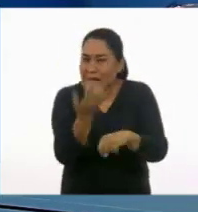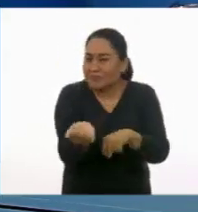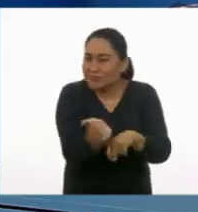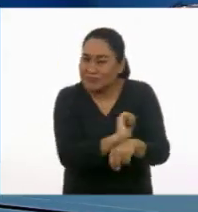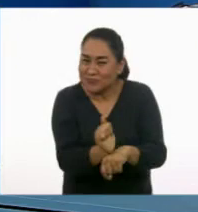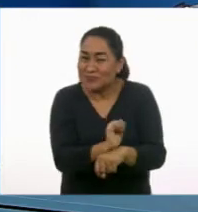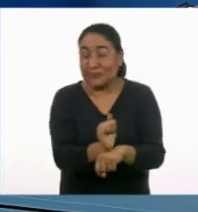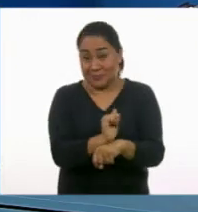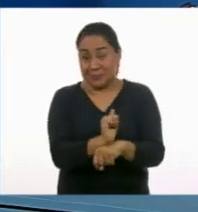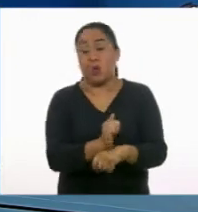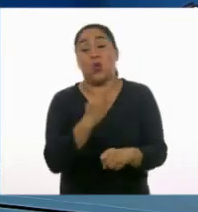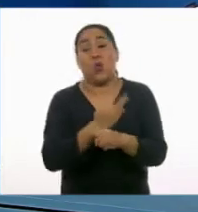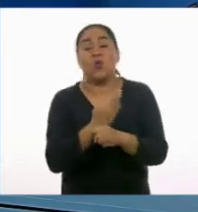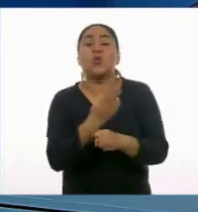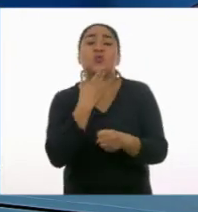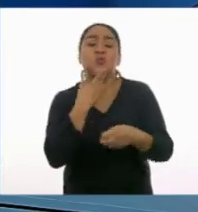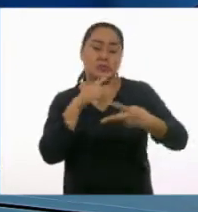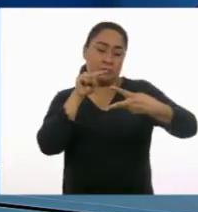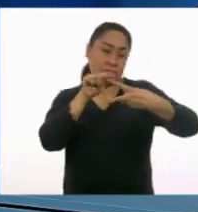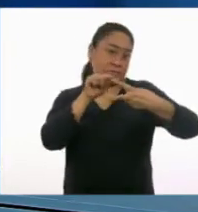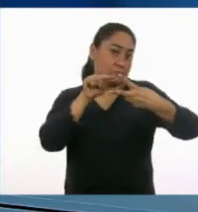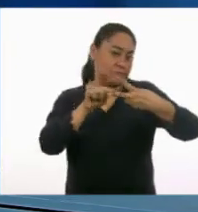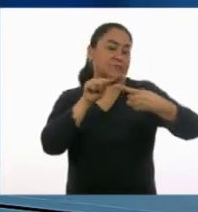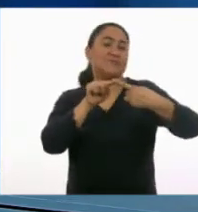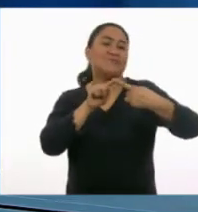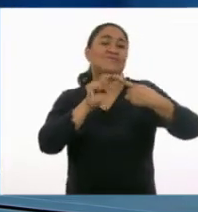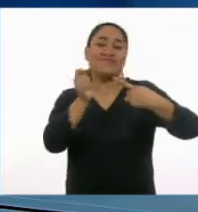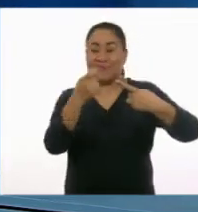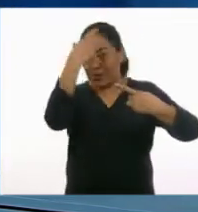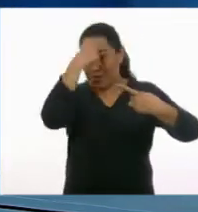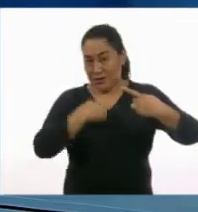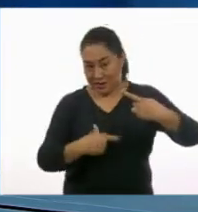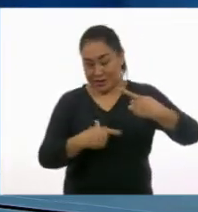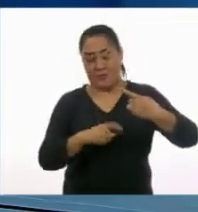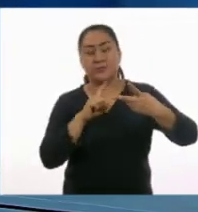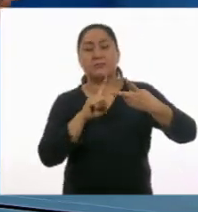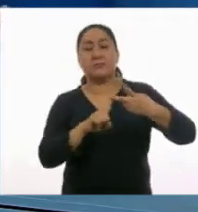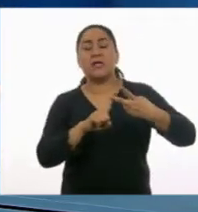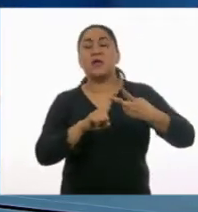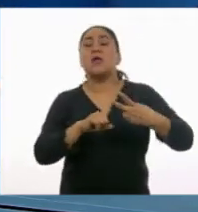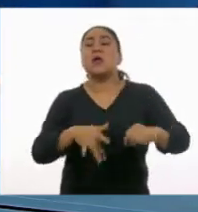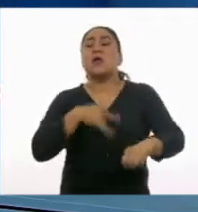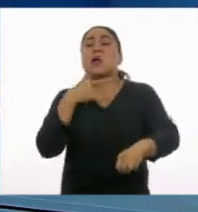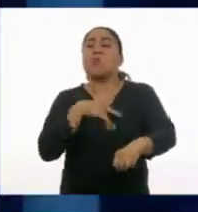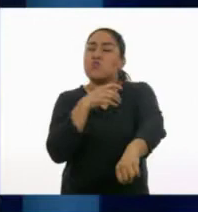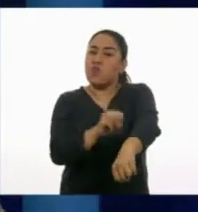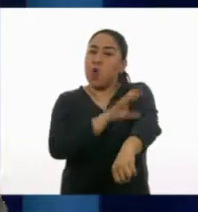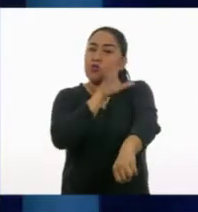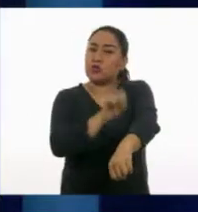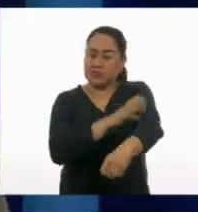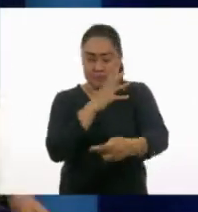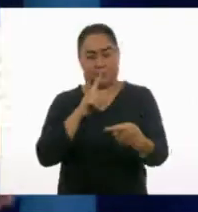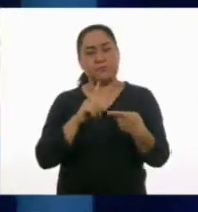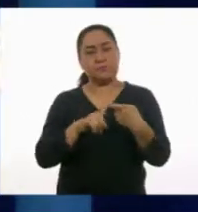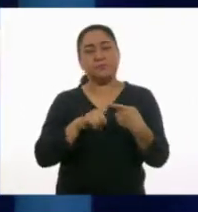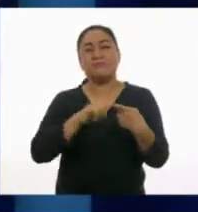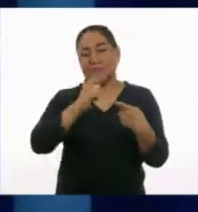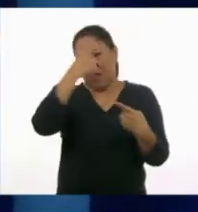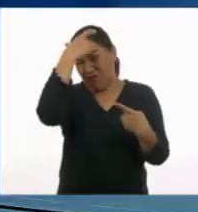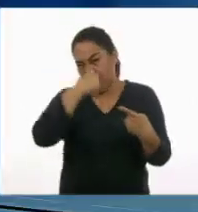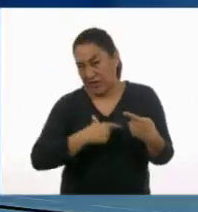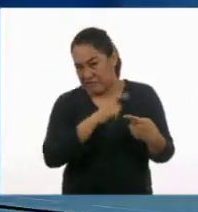para eso tenemos dos herramientas, las cualidades físicas y las cualidades emocionales. Cualidades